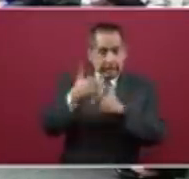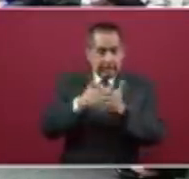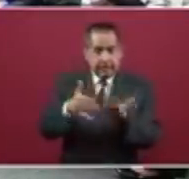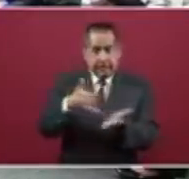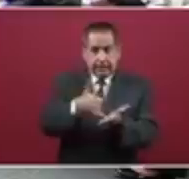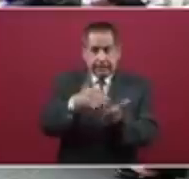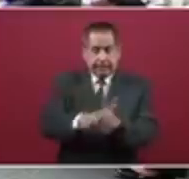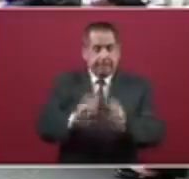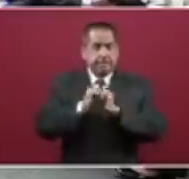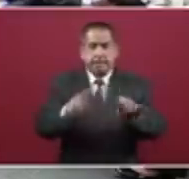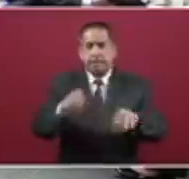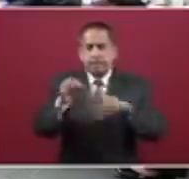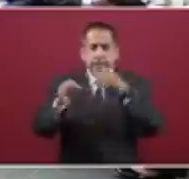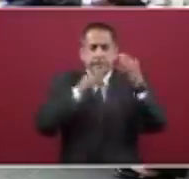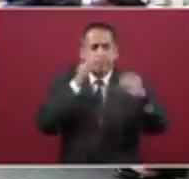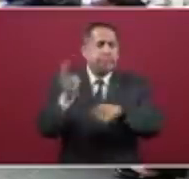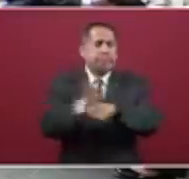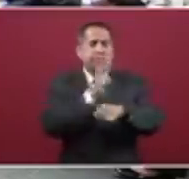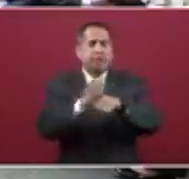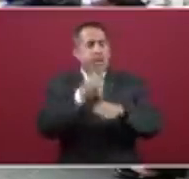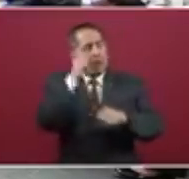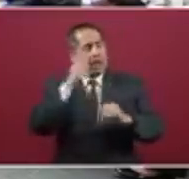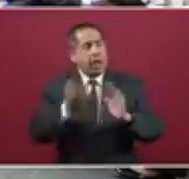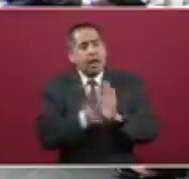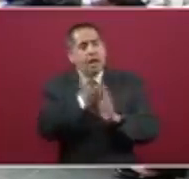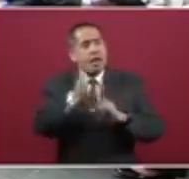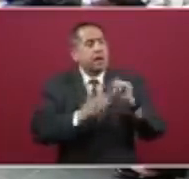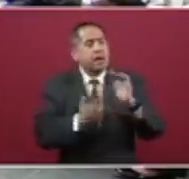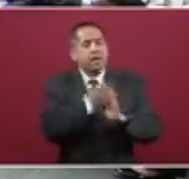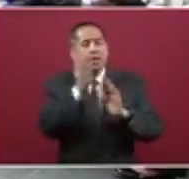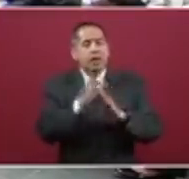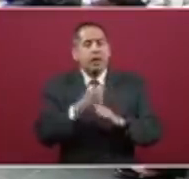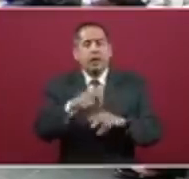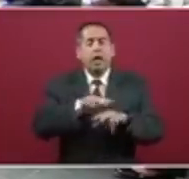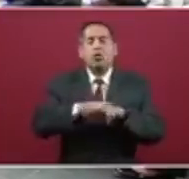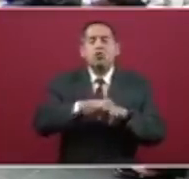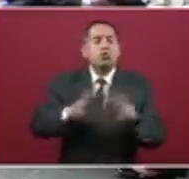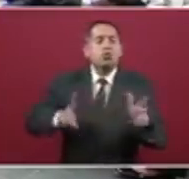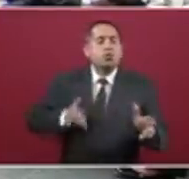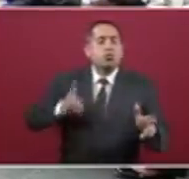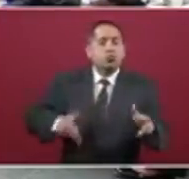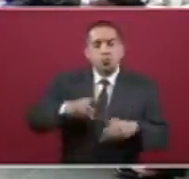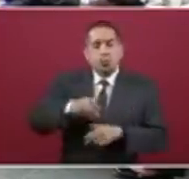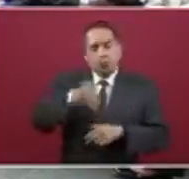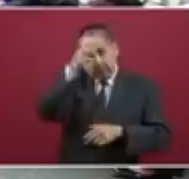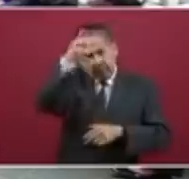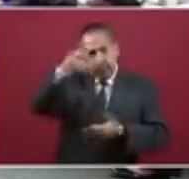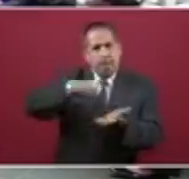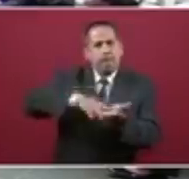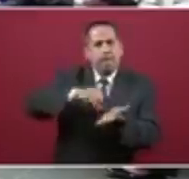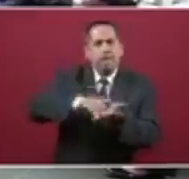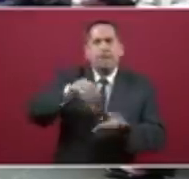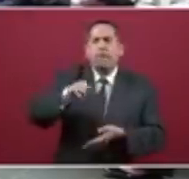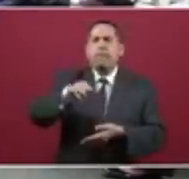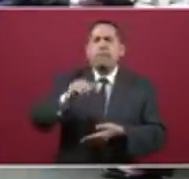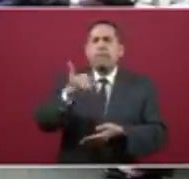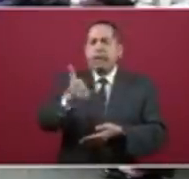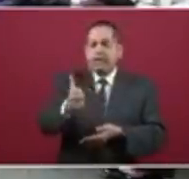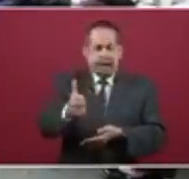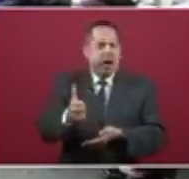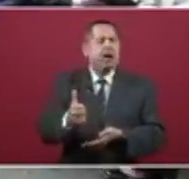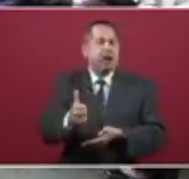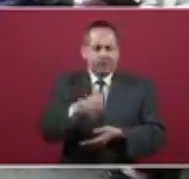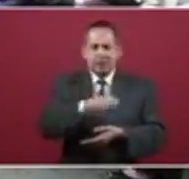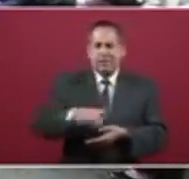la convocatoria para la construcción del tren maya esta importante obra que beneficiará a los